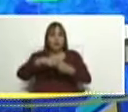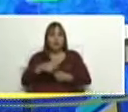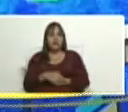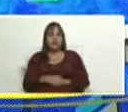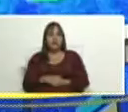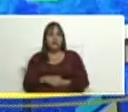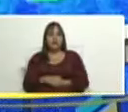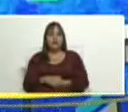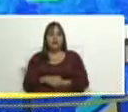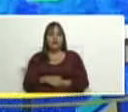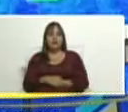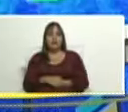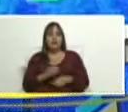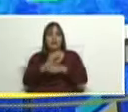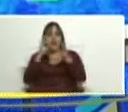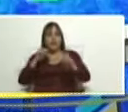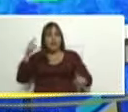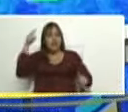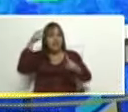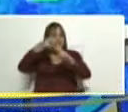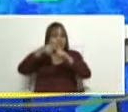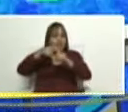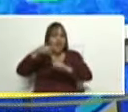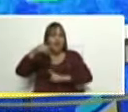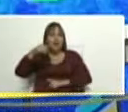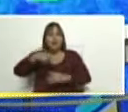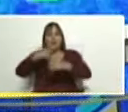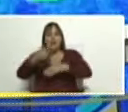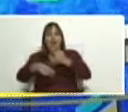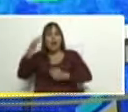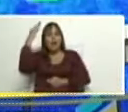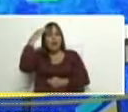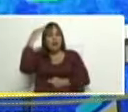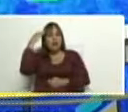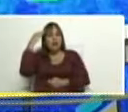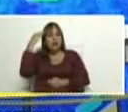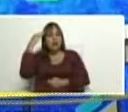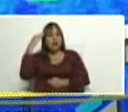manera directa en el plan Mente Sana para nuestra comunidad.